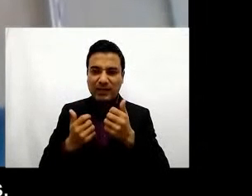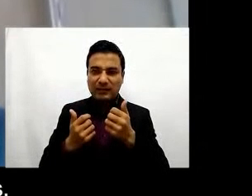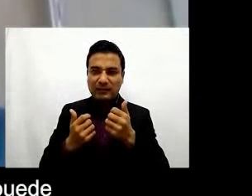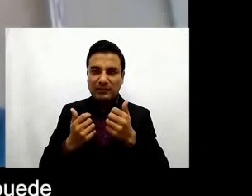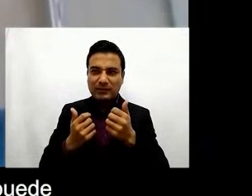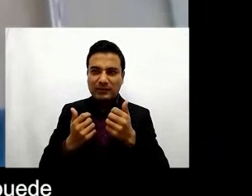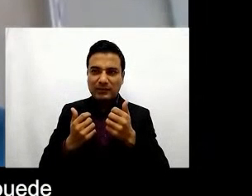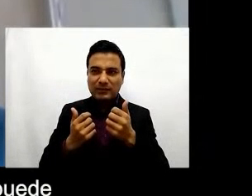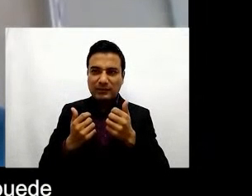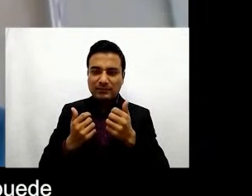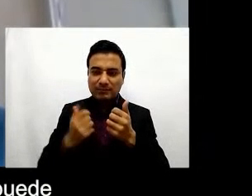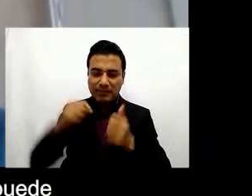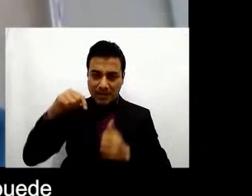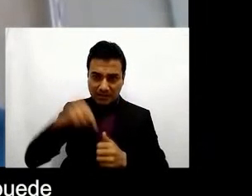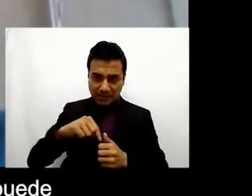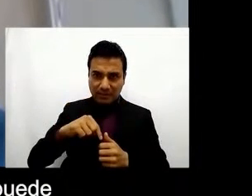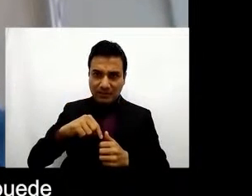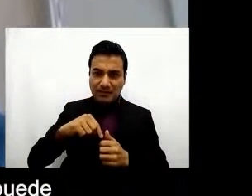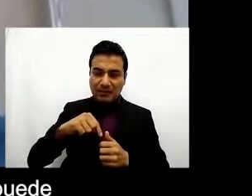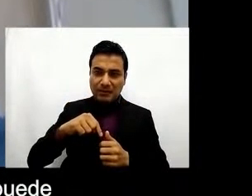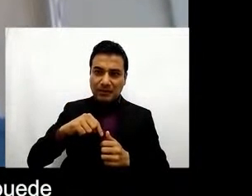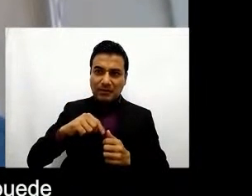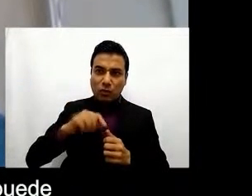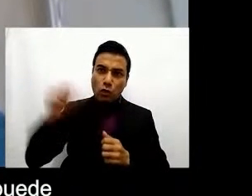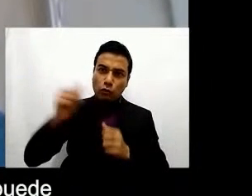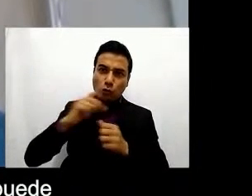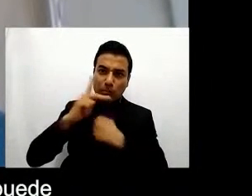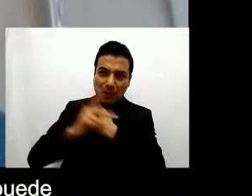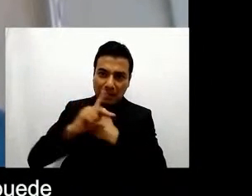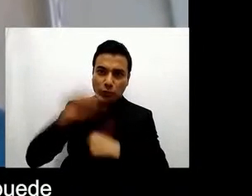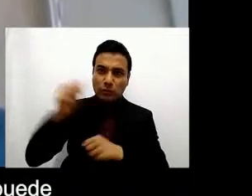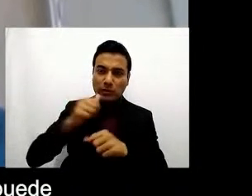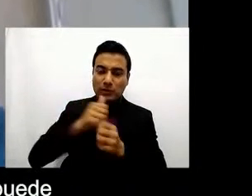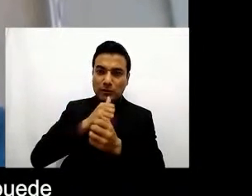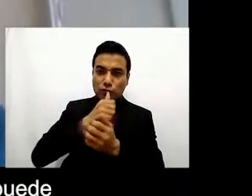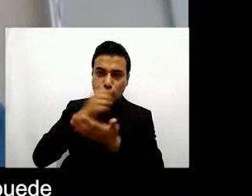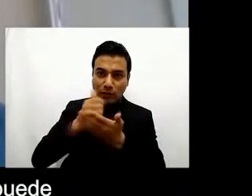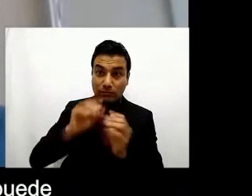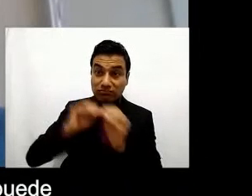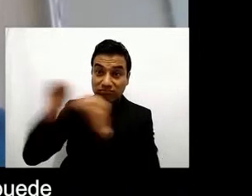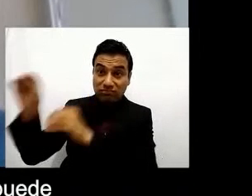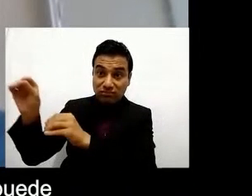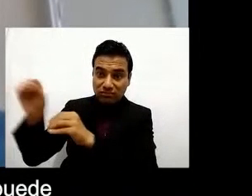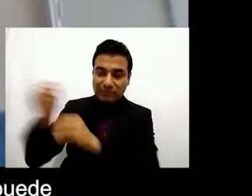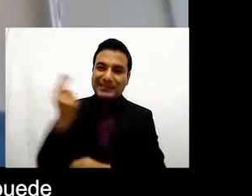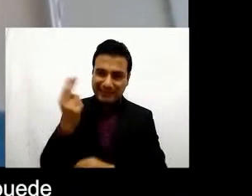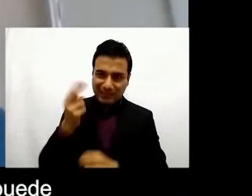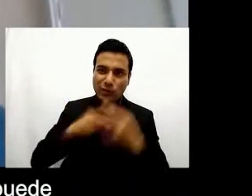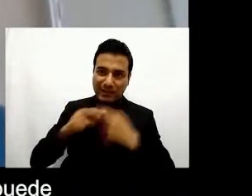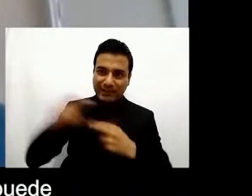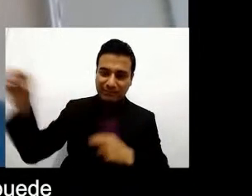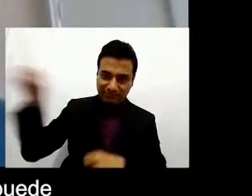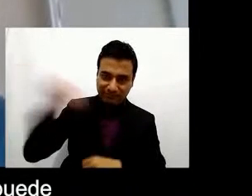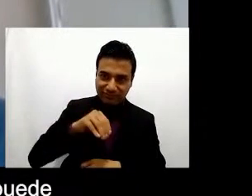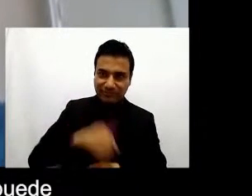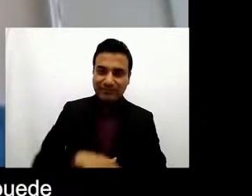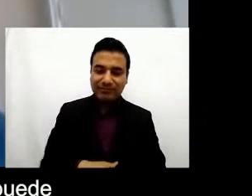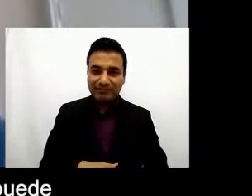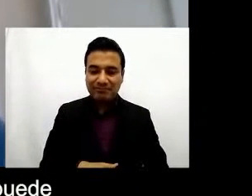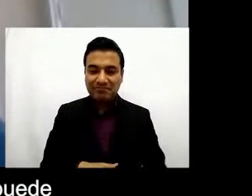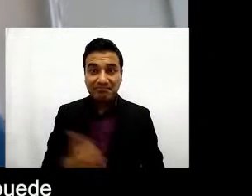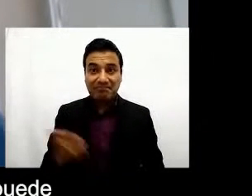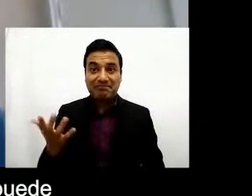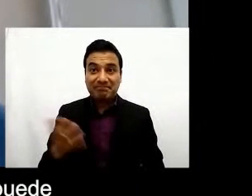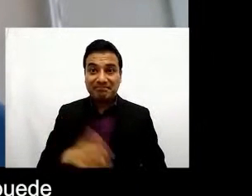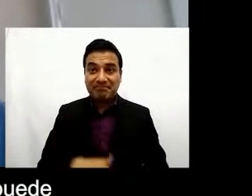una ciudad como Guadalajara, que es una gran ciudad, cómo no puede tener los resortes y